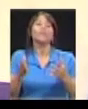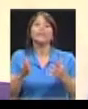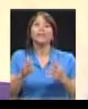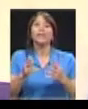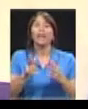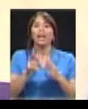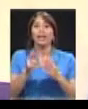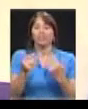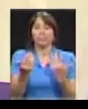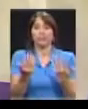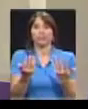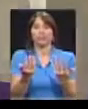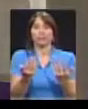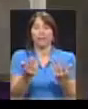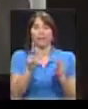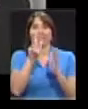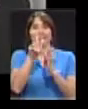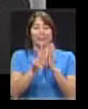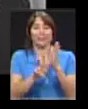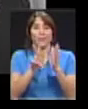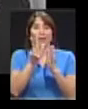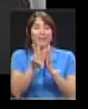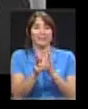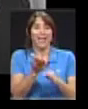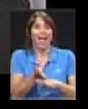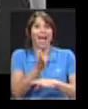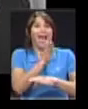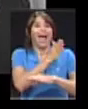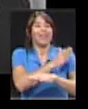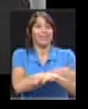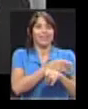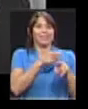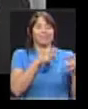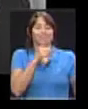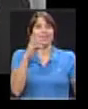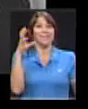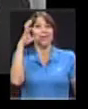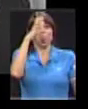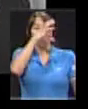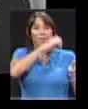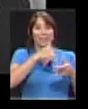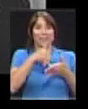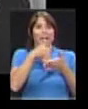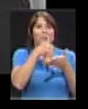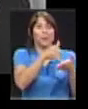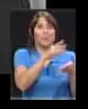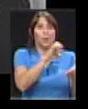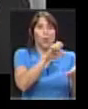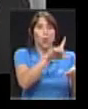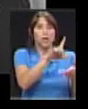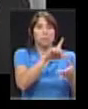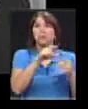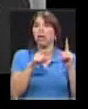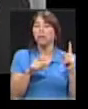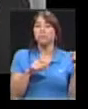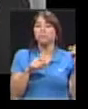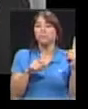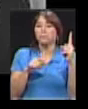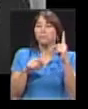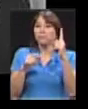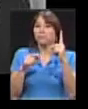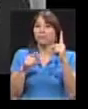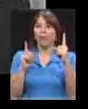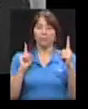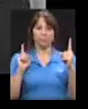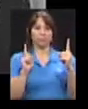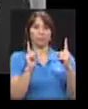3 horas antes había sabido que le habían dado el premio Nobel y se encontró con un perico de los palotes latinoamericano y